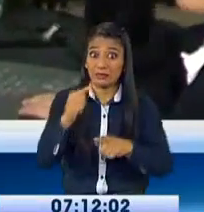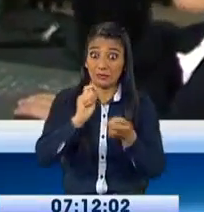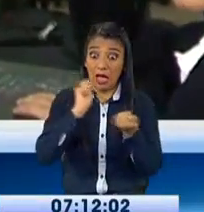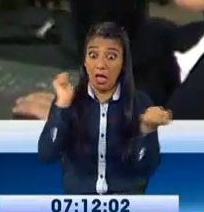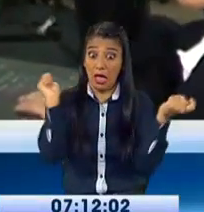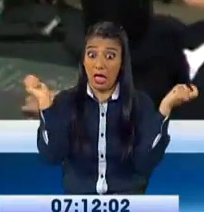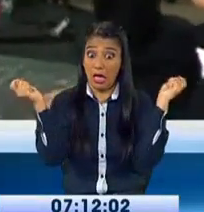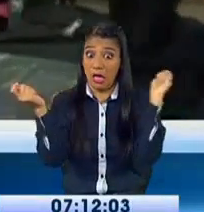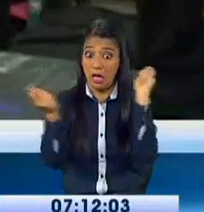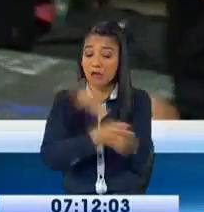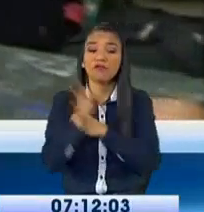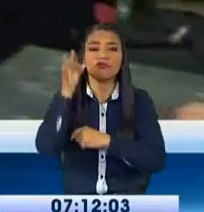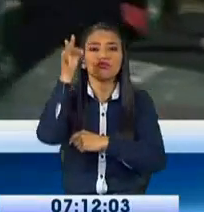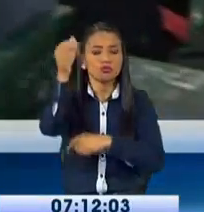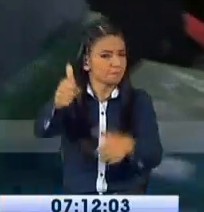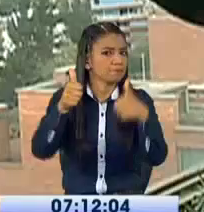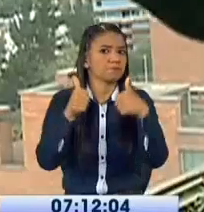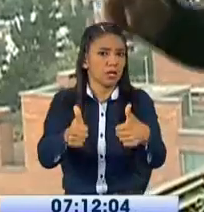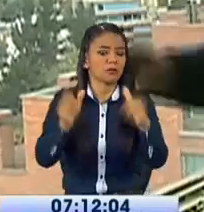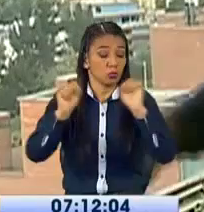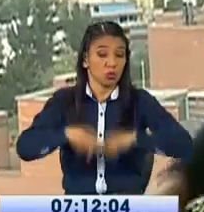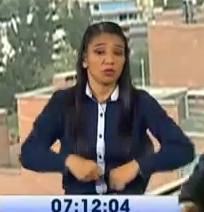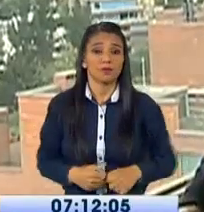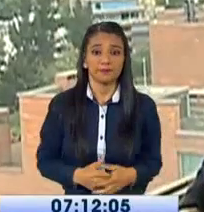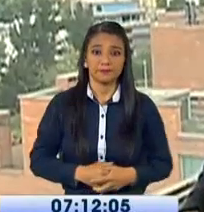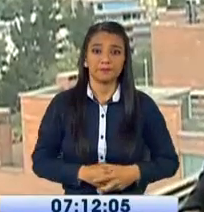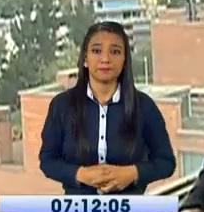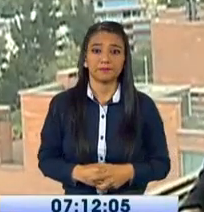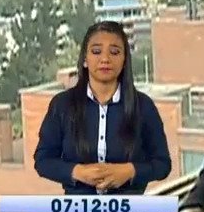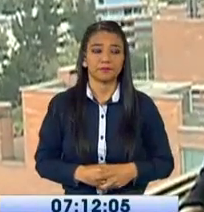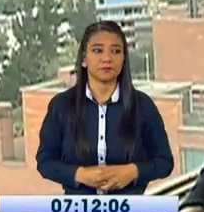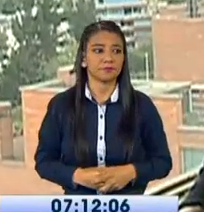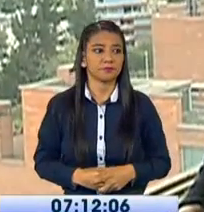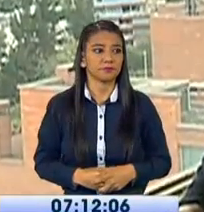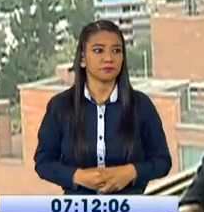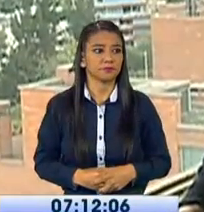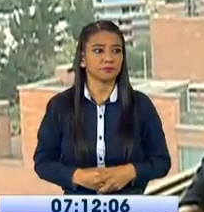tener resultados a largo plazo. Informó Héctor Romero.